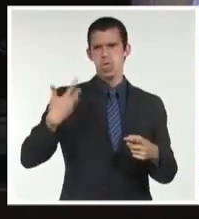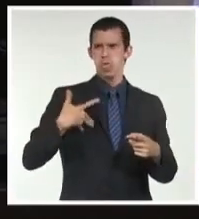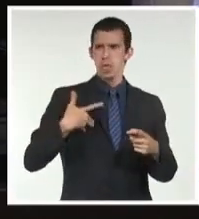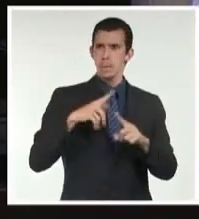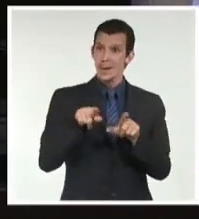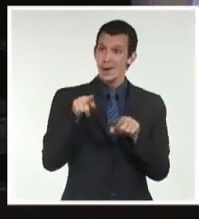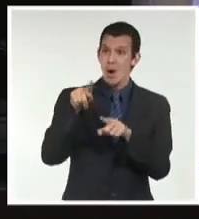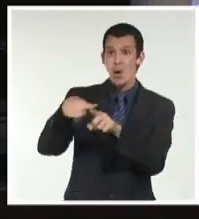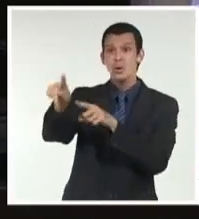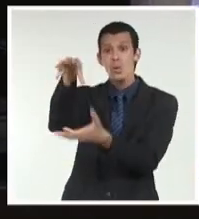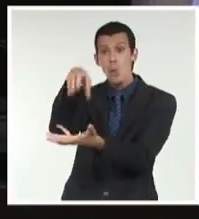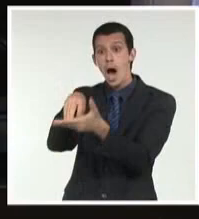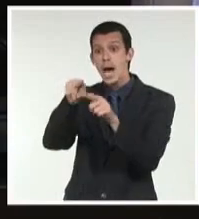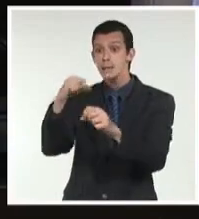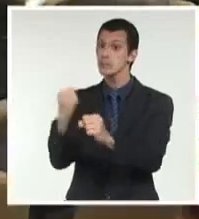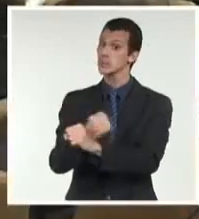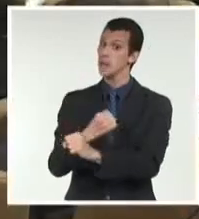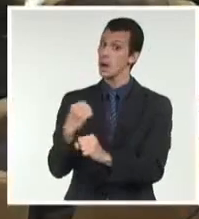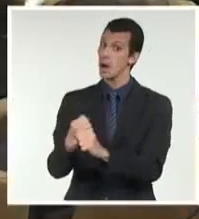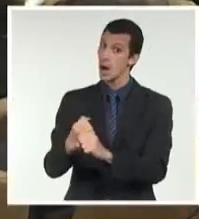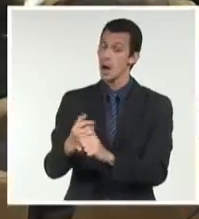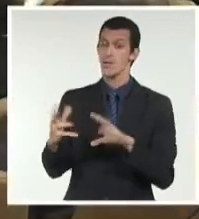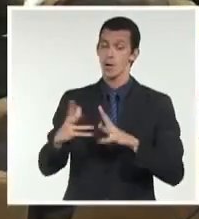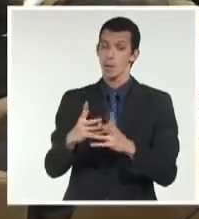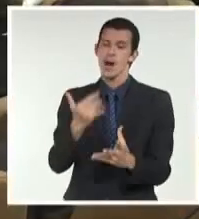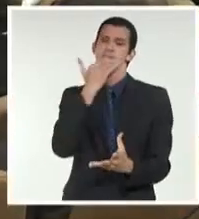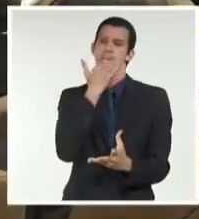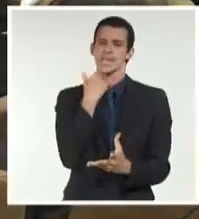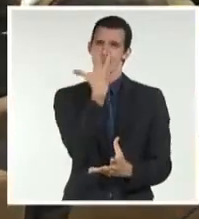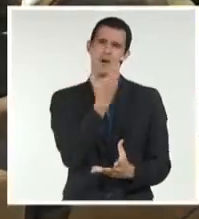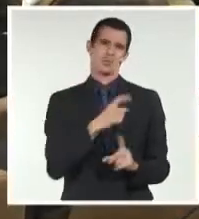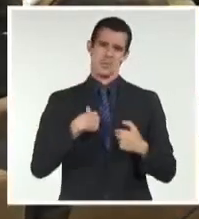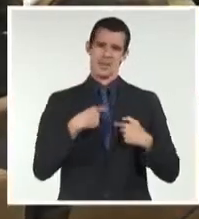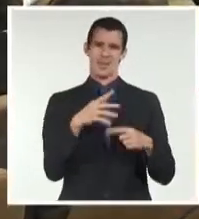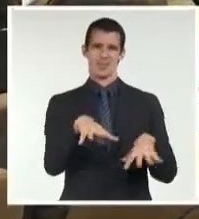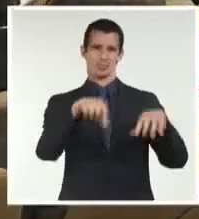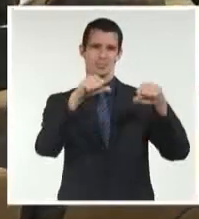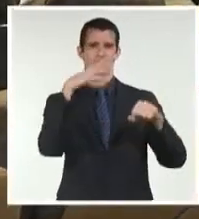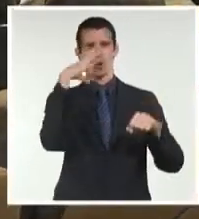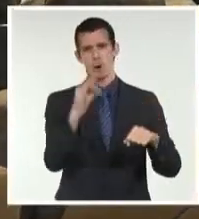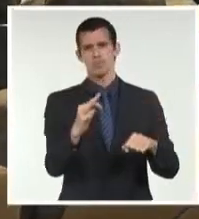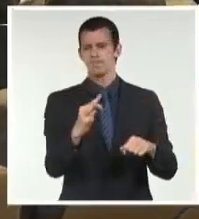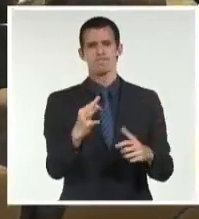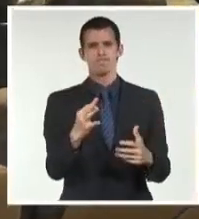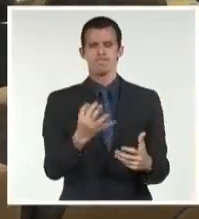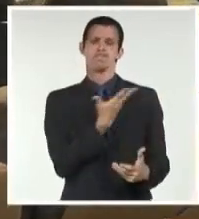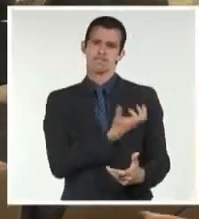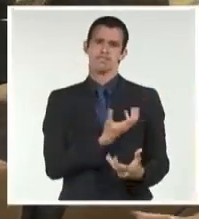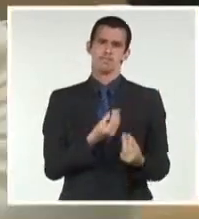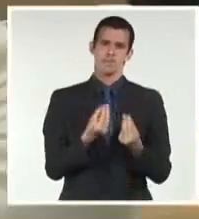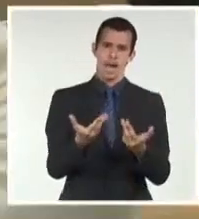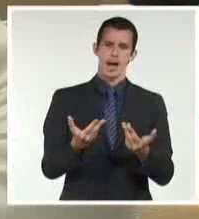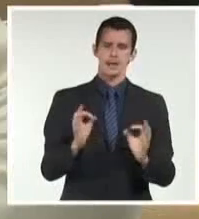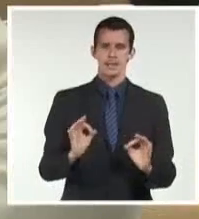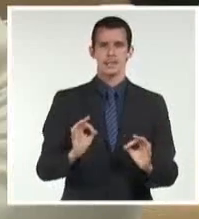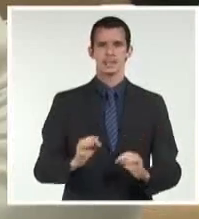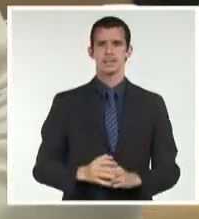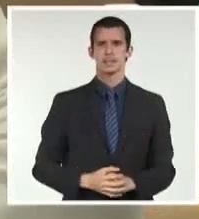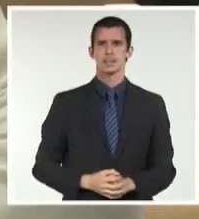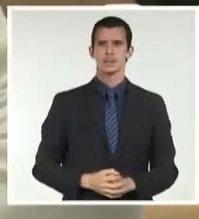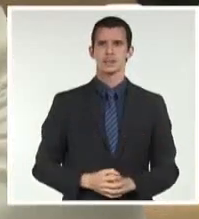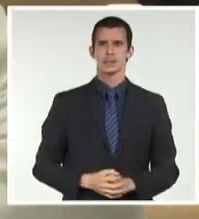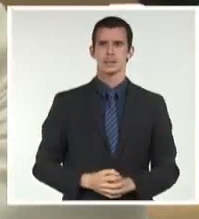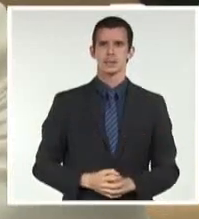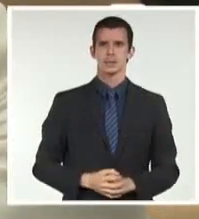por esta situación de afectación. El déficit de generación en el sistema tiene una incidencia, como señaló